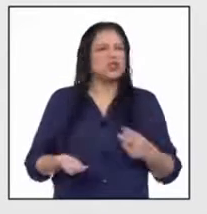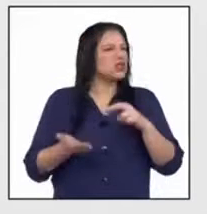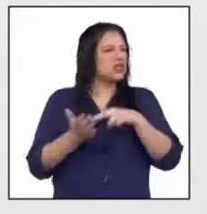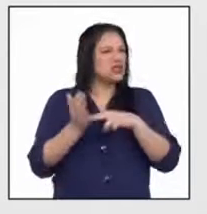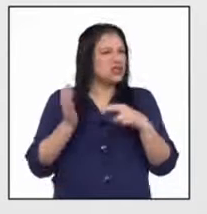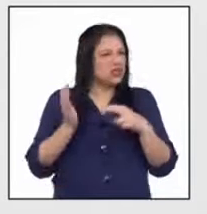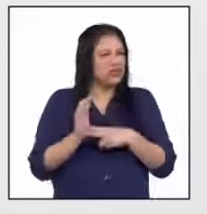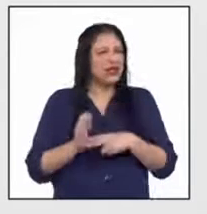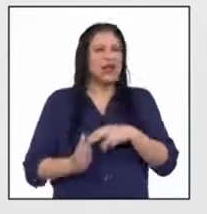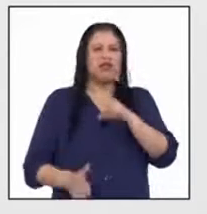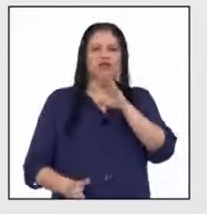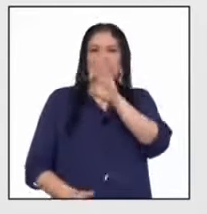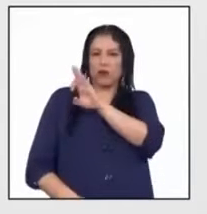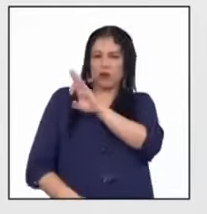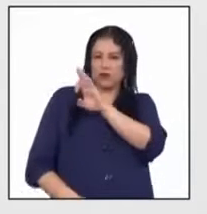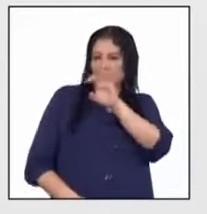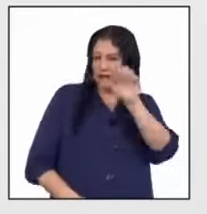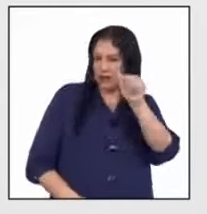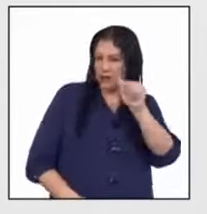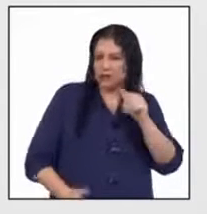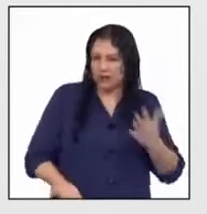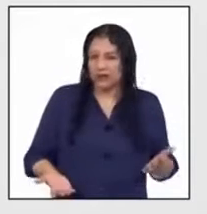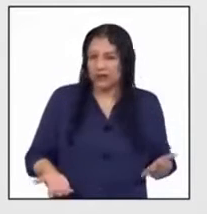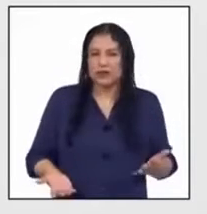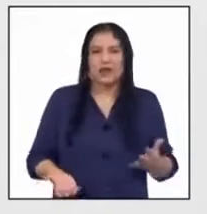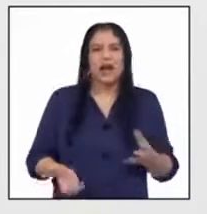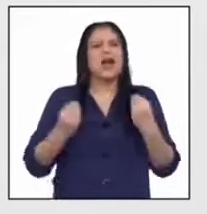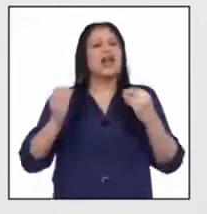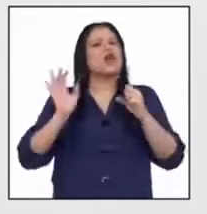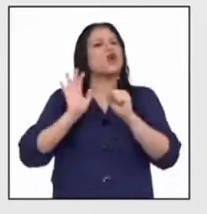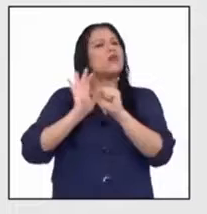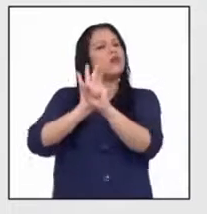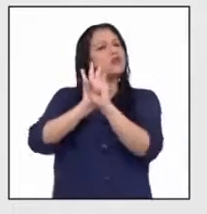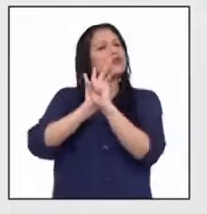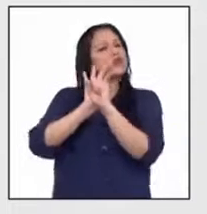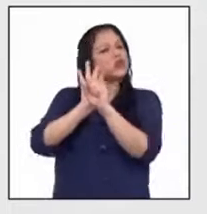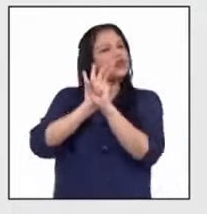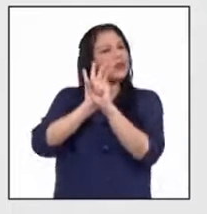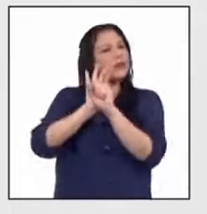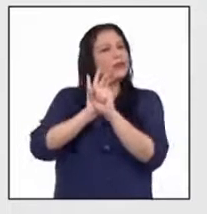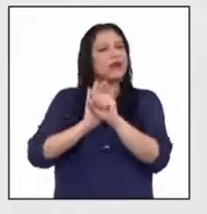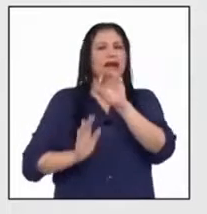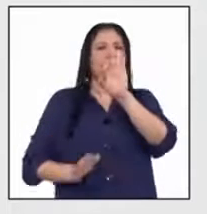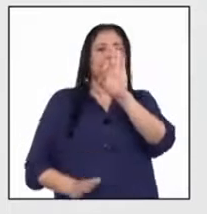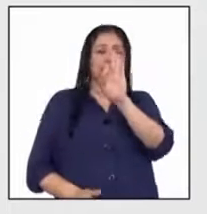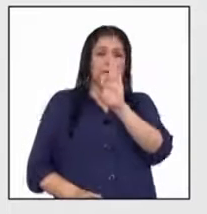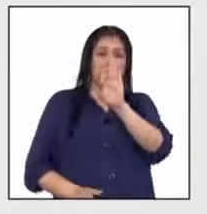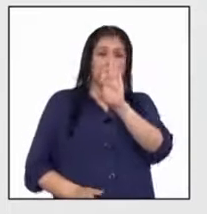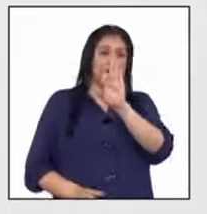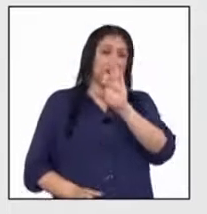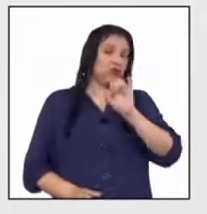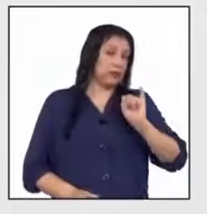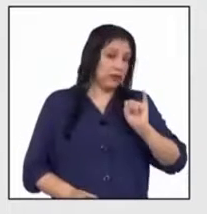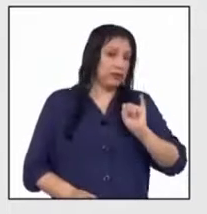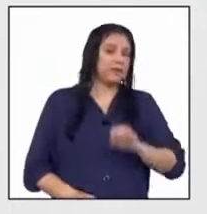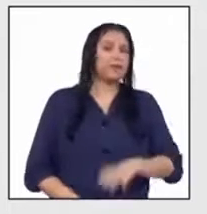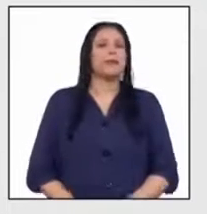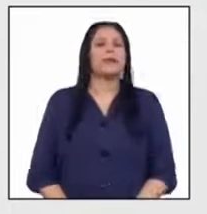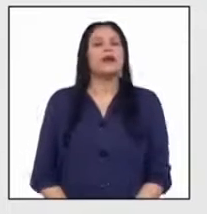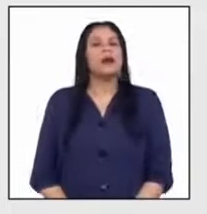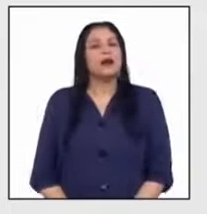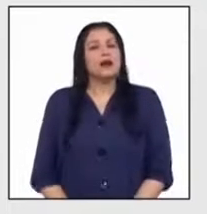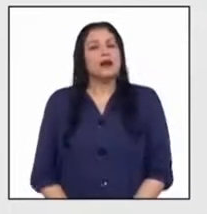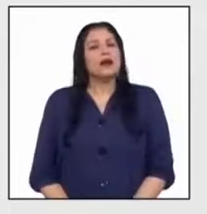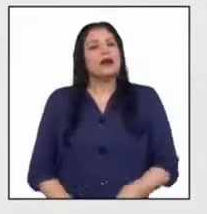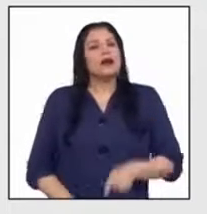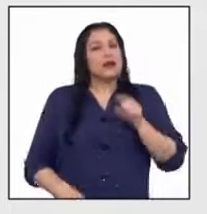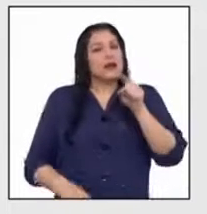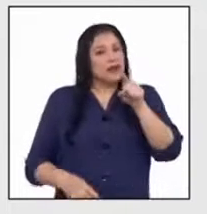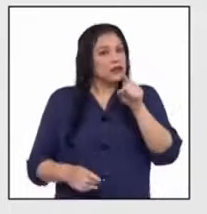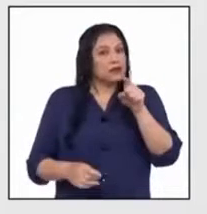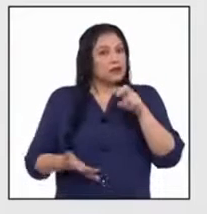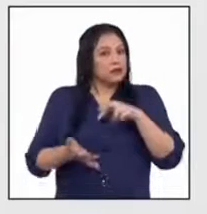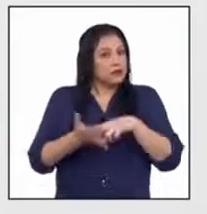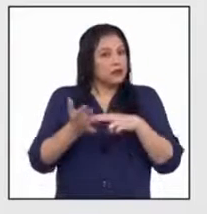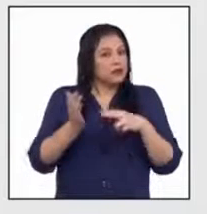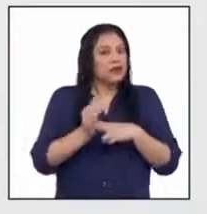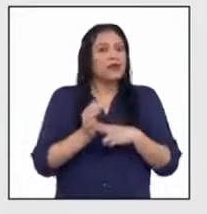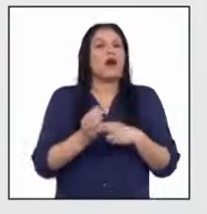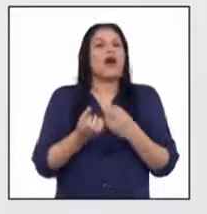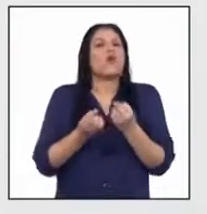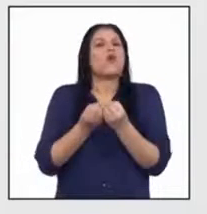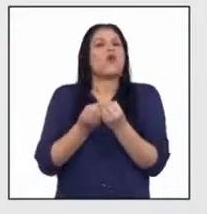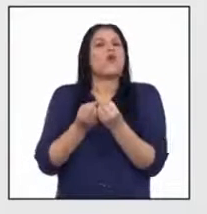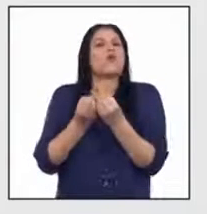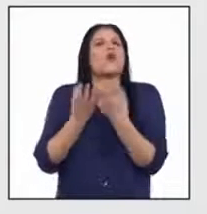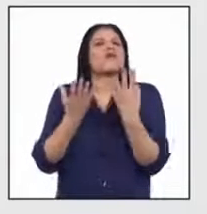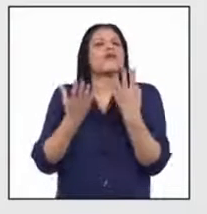denomina frecuencia absoluta y se simboliza por F sub i. Y como dije, corresponde al número